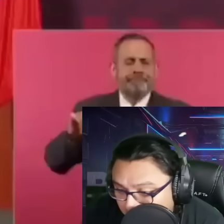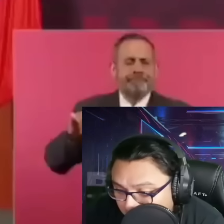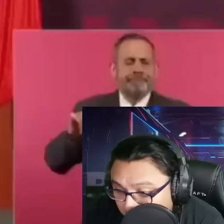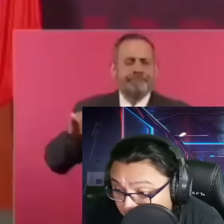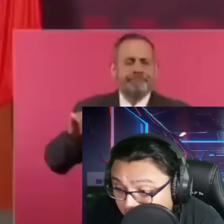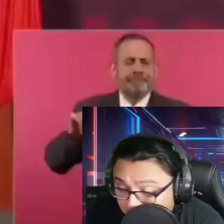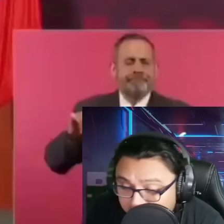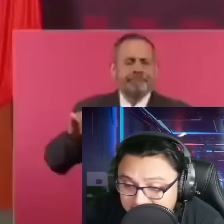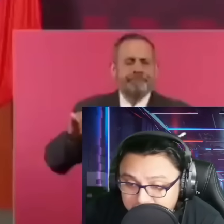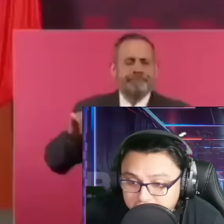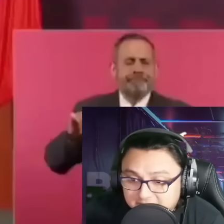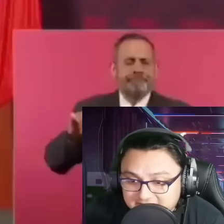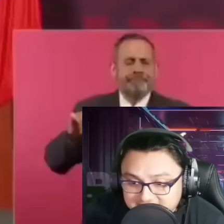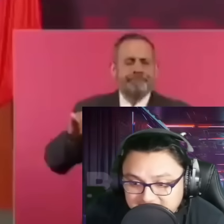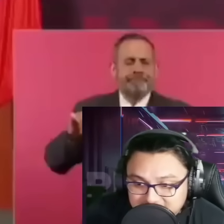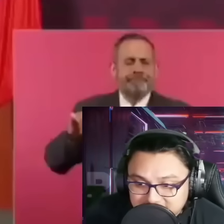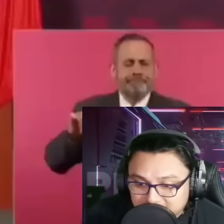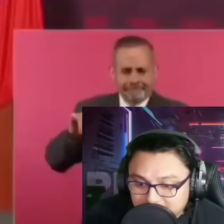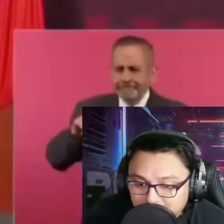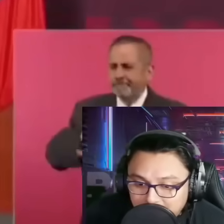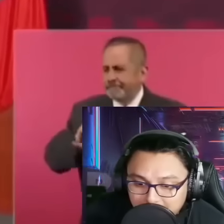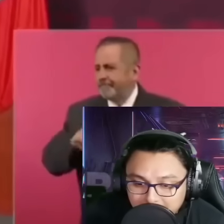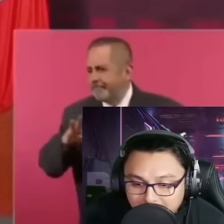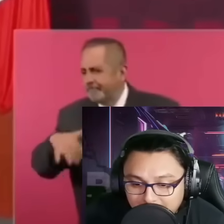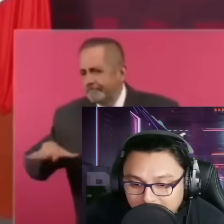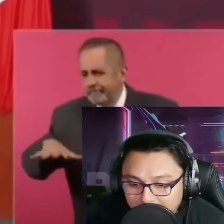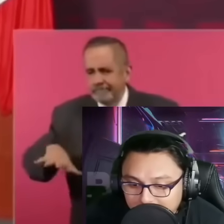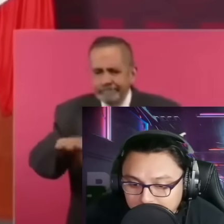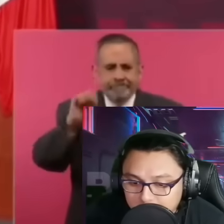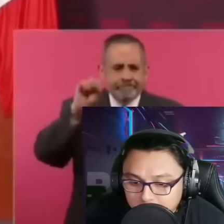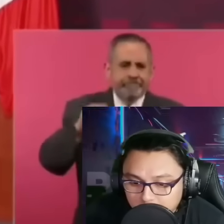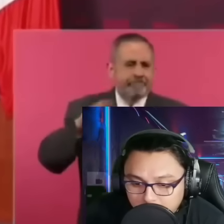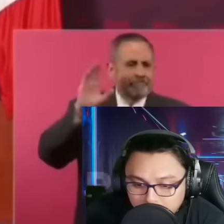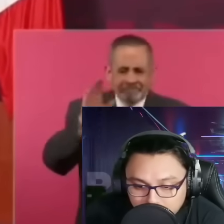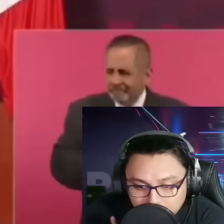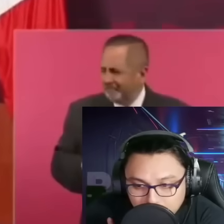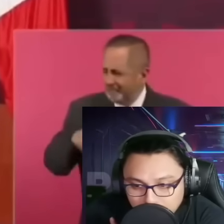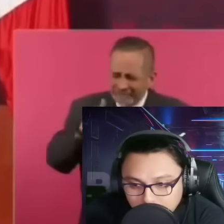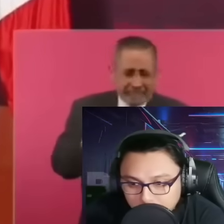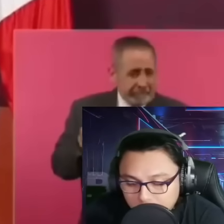callarle la boca a estos panistas. El gobierno nuestro es el que más